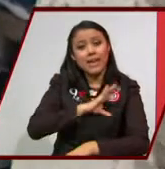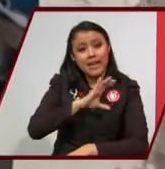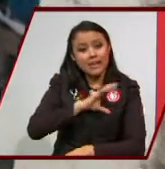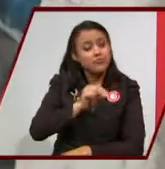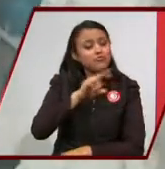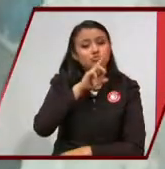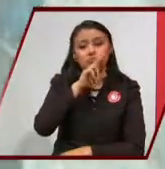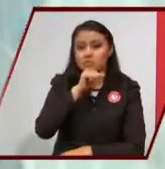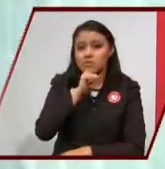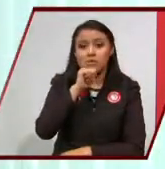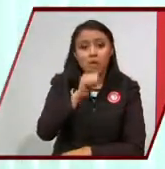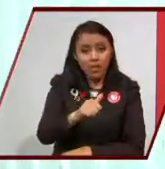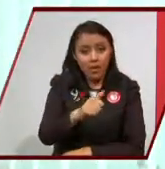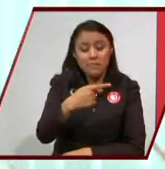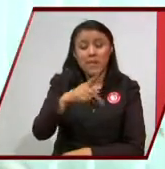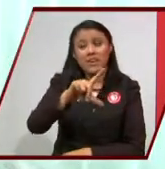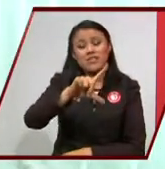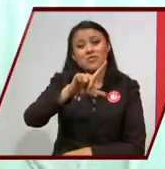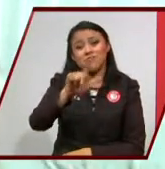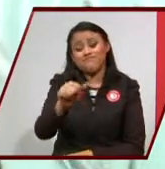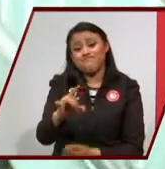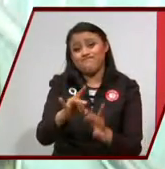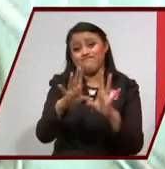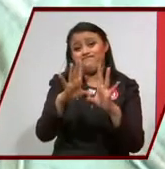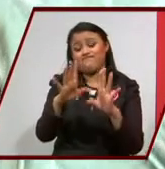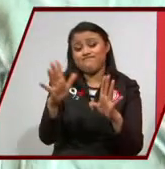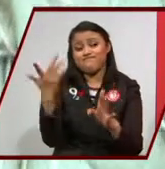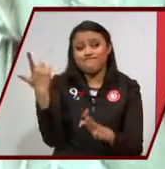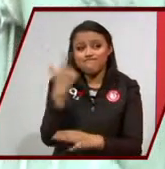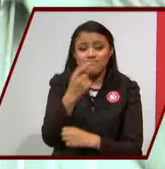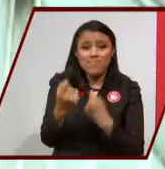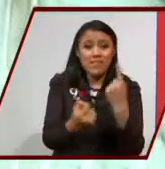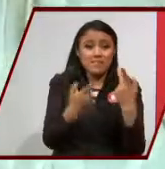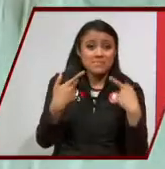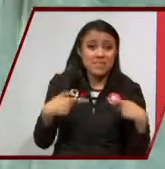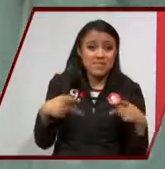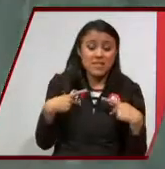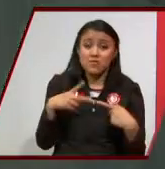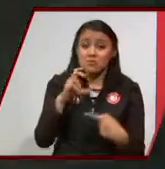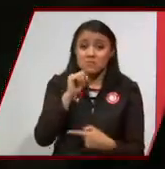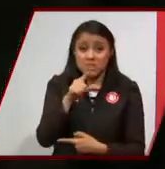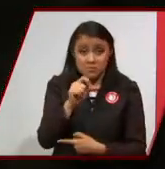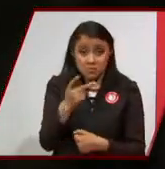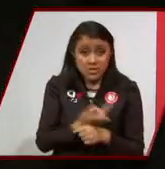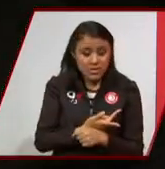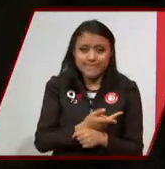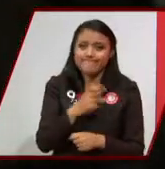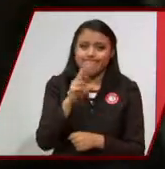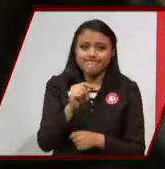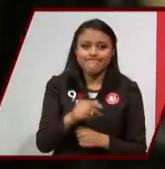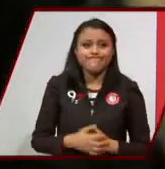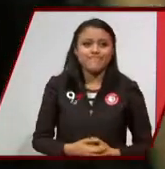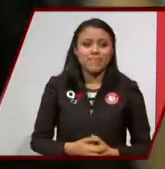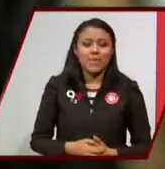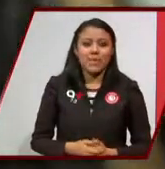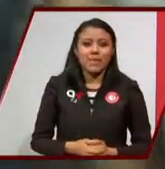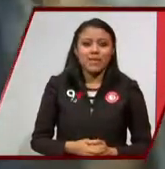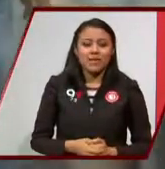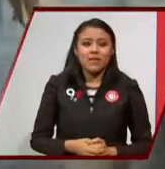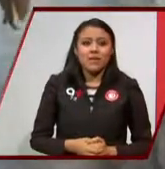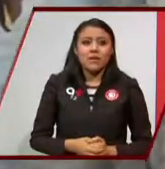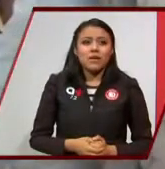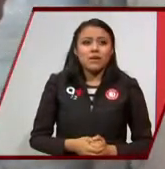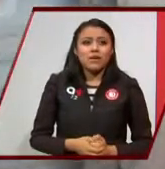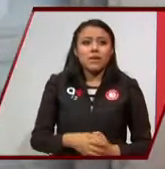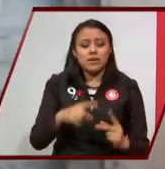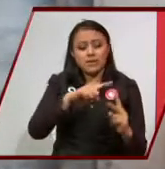preocuparse. Pero lamentablemente, existen personas que no corren con la misma suerte. Ellos